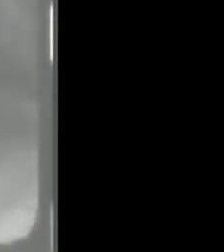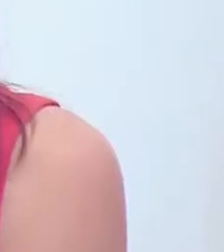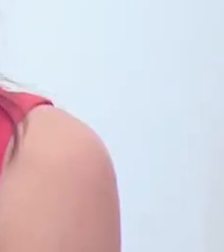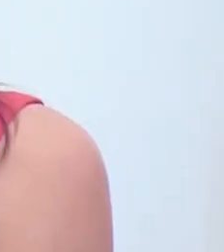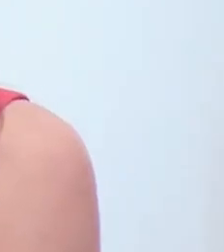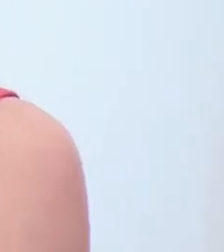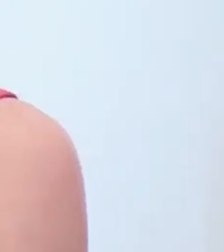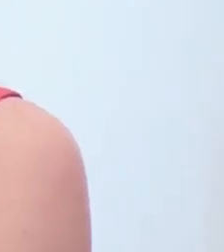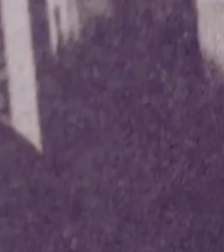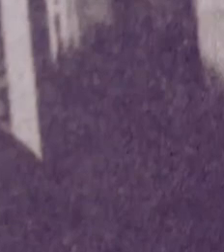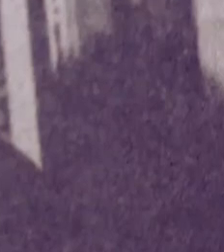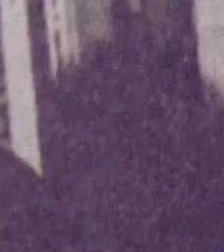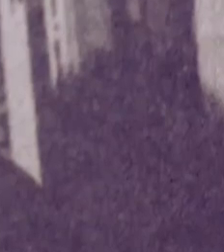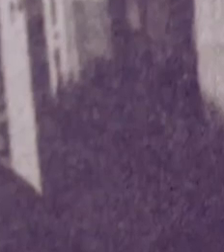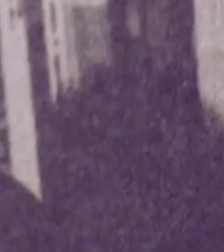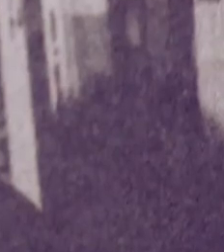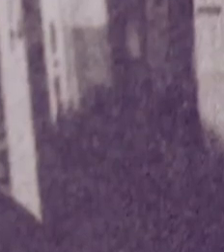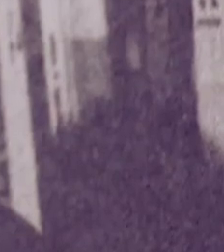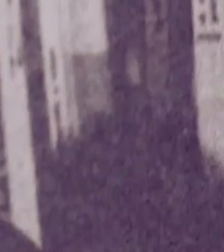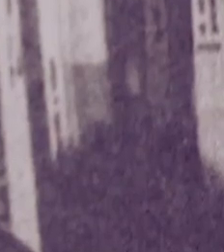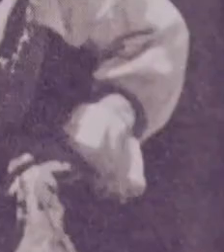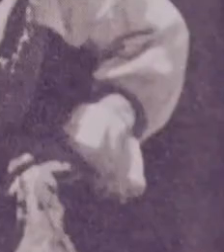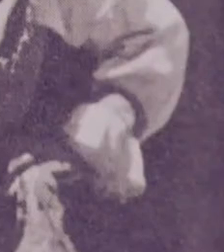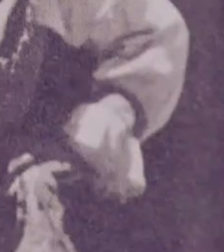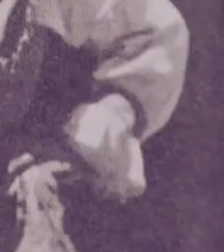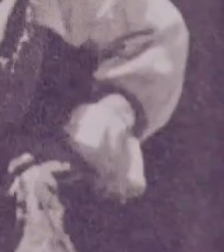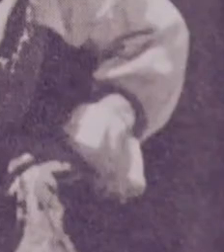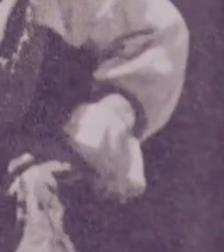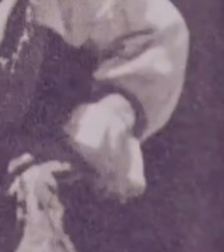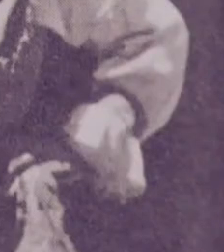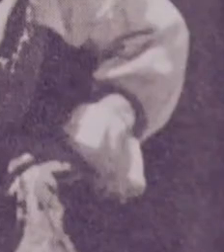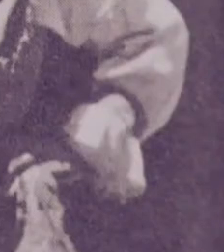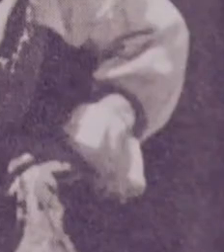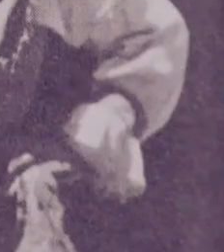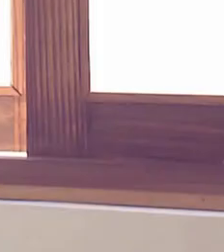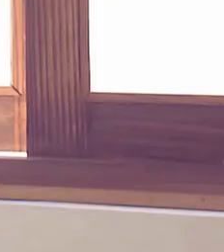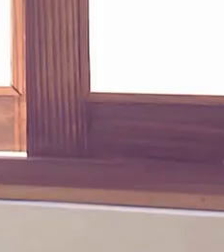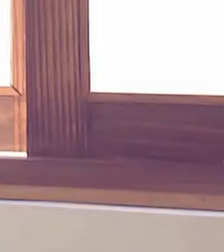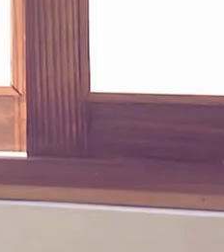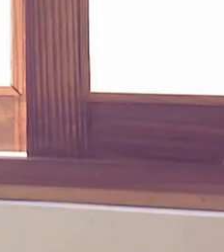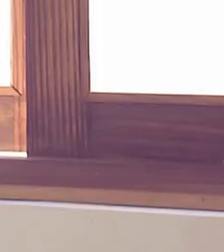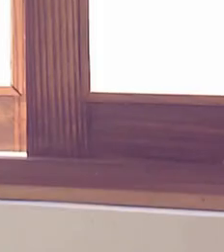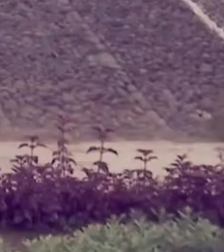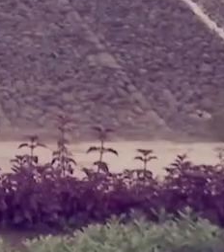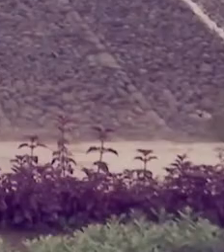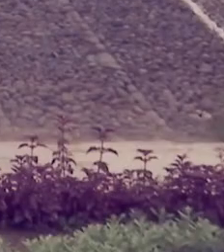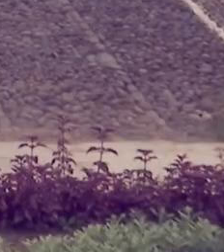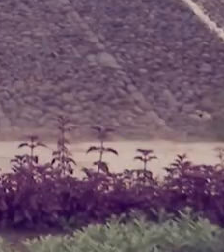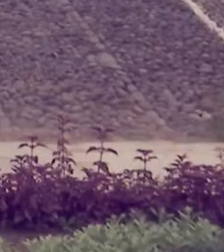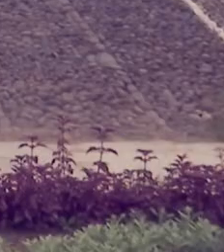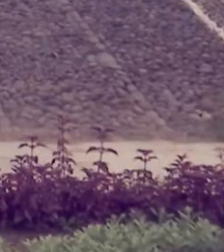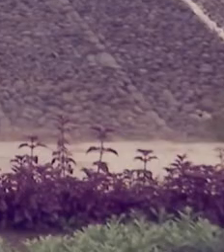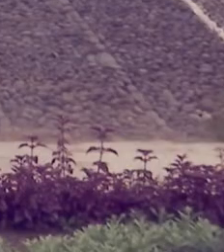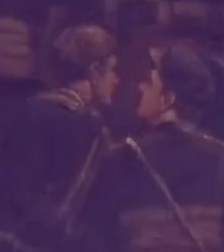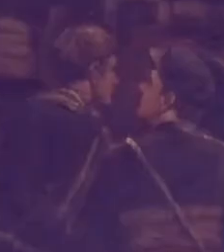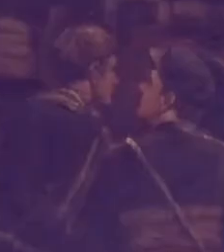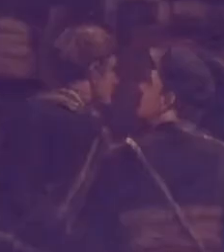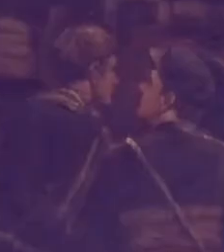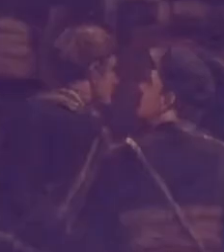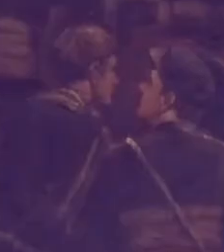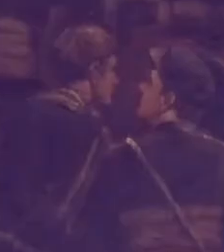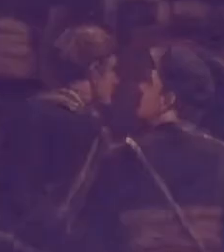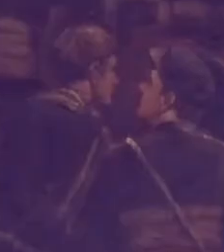se deja abatir durante la mesa, se defiende con mucha firmeza. La batalla de Miraflores representa de alguna